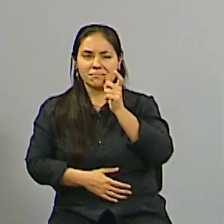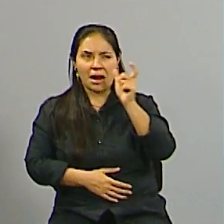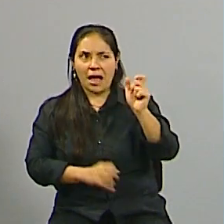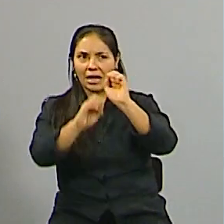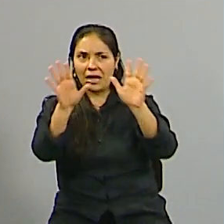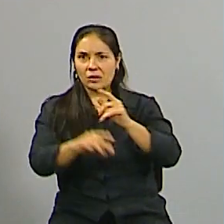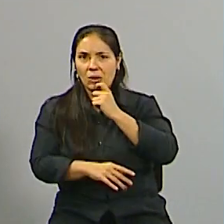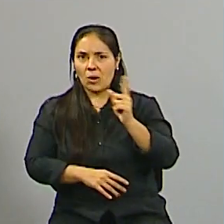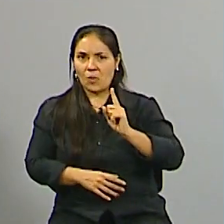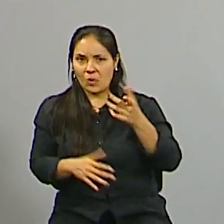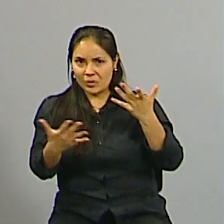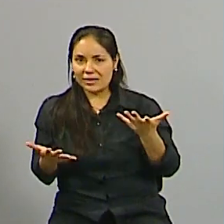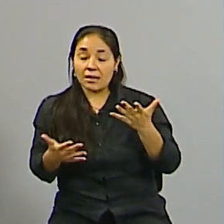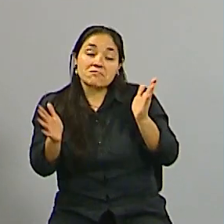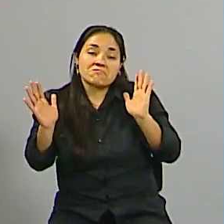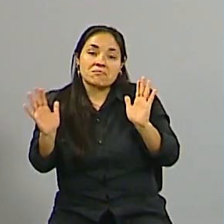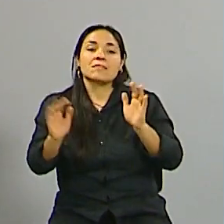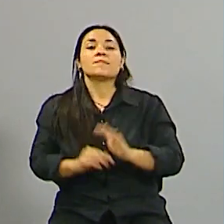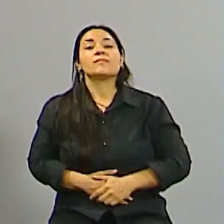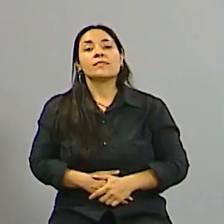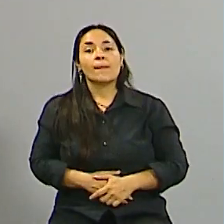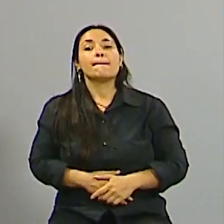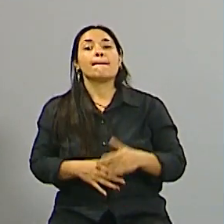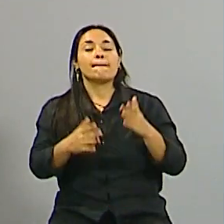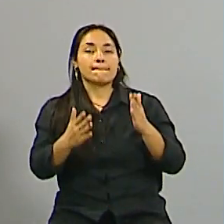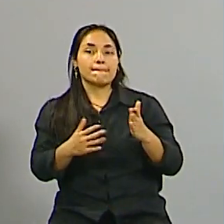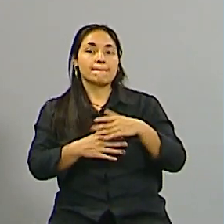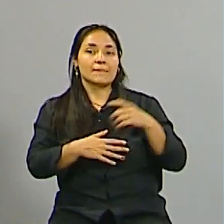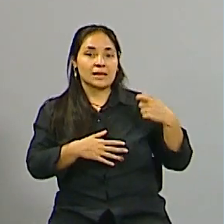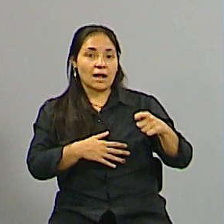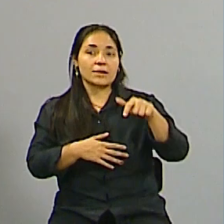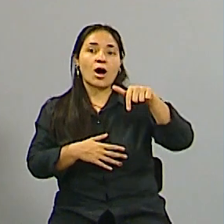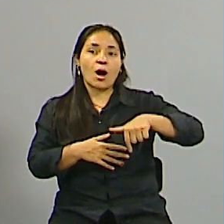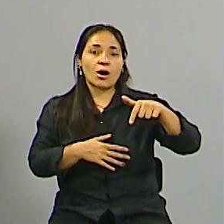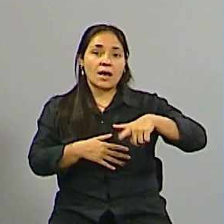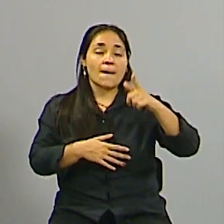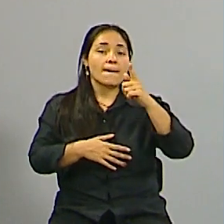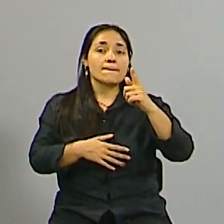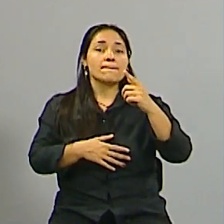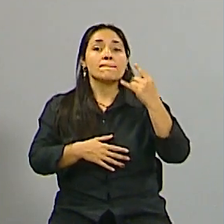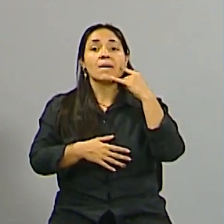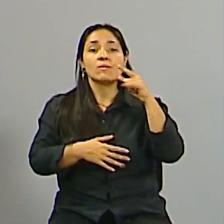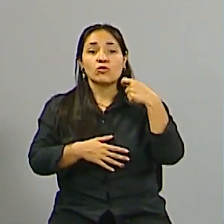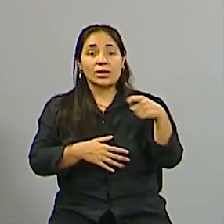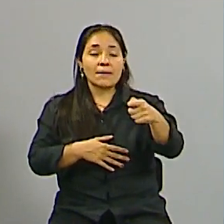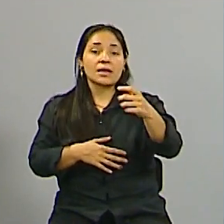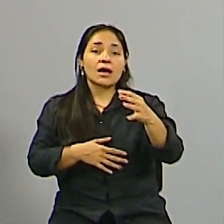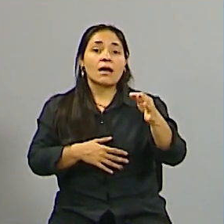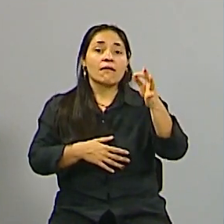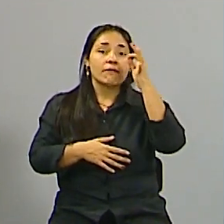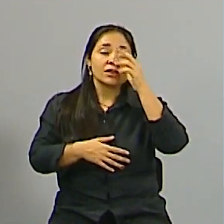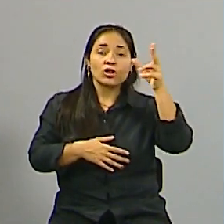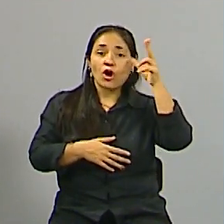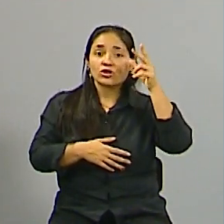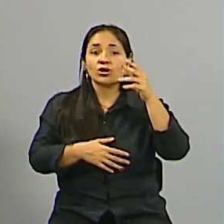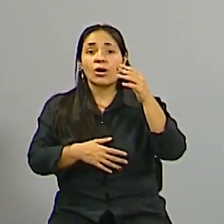por eso que no lo han hecho. ¿Y esto qué trae? Que expedientes hoy en Maipú demoran entre 8 y 24 meses como mínimo, y cualquiera que quiera,